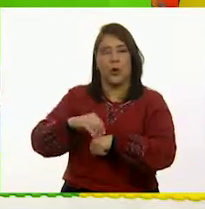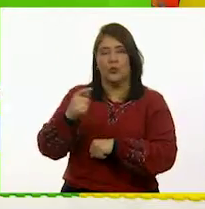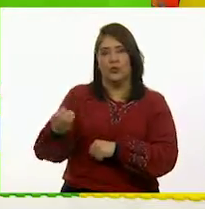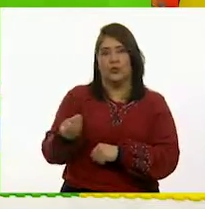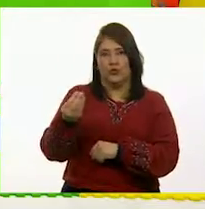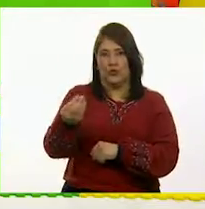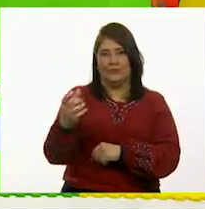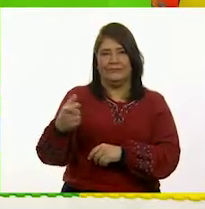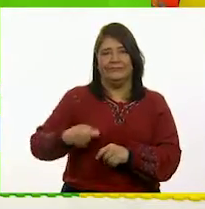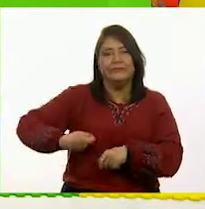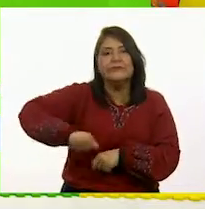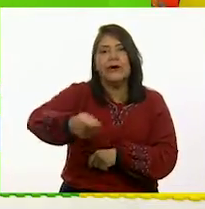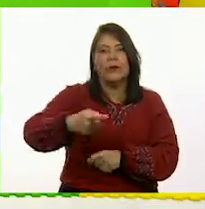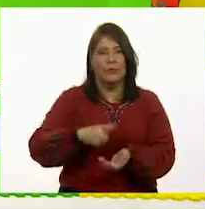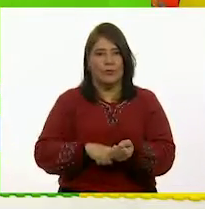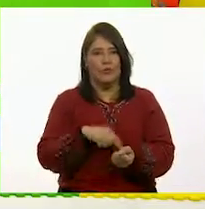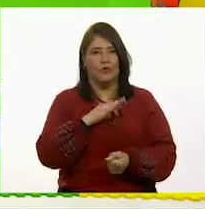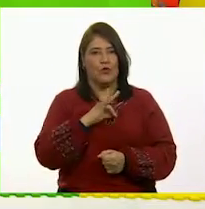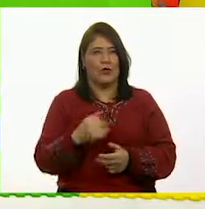ficha. A ver. Gracias.